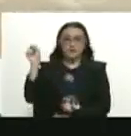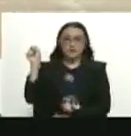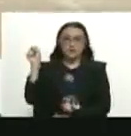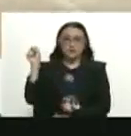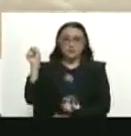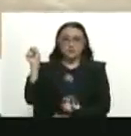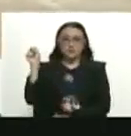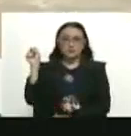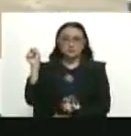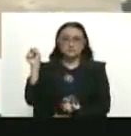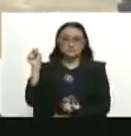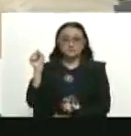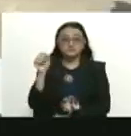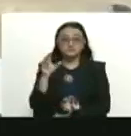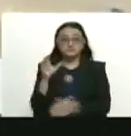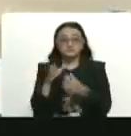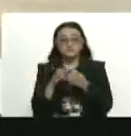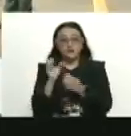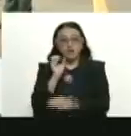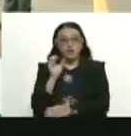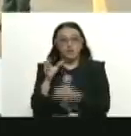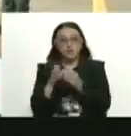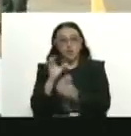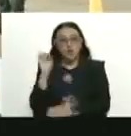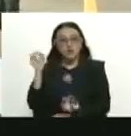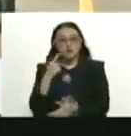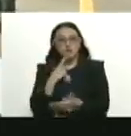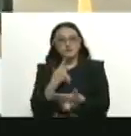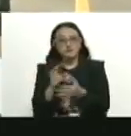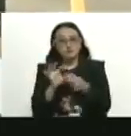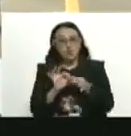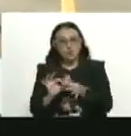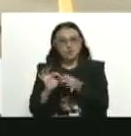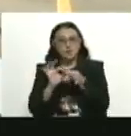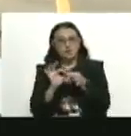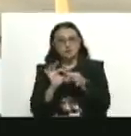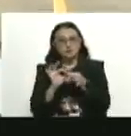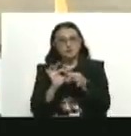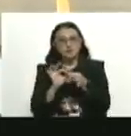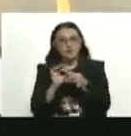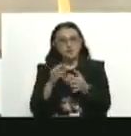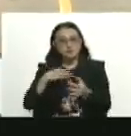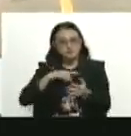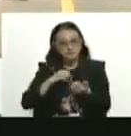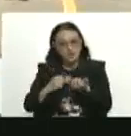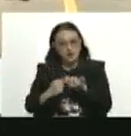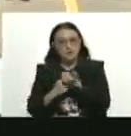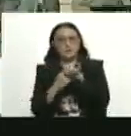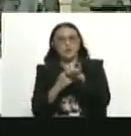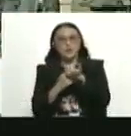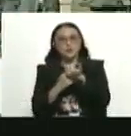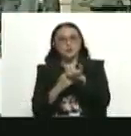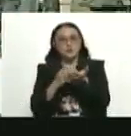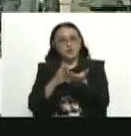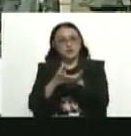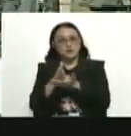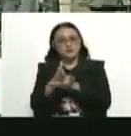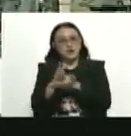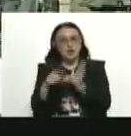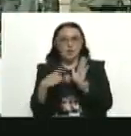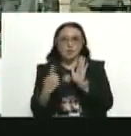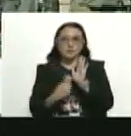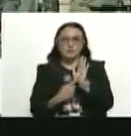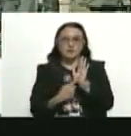Moros. Desde la Red Oriental decimos al unísono que cuenta con nuestro apoyo irrestricto y lealtad